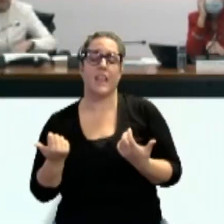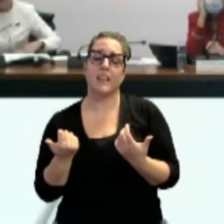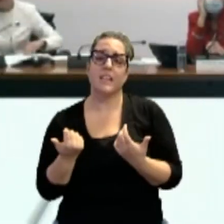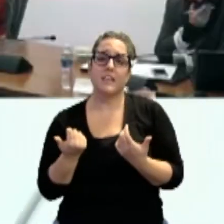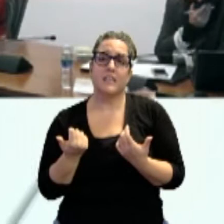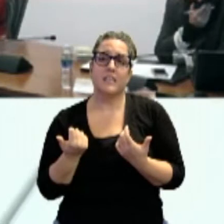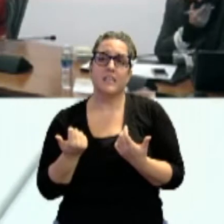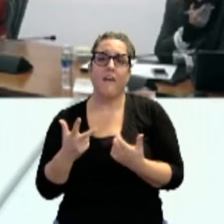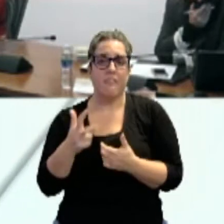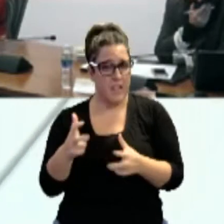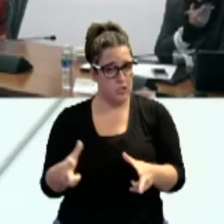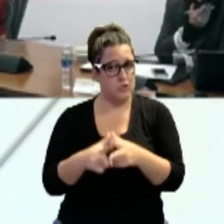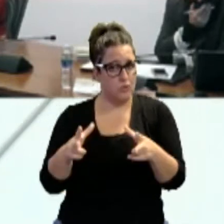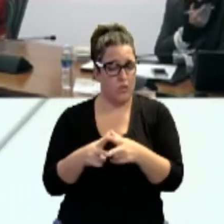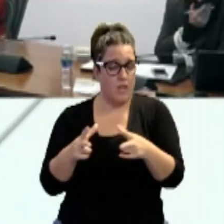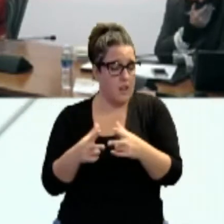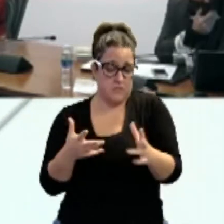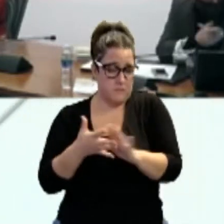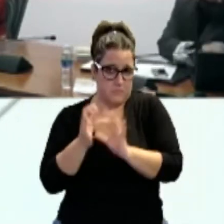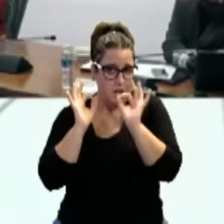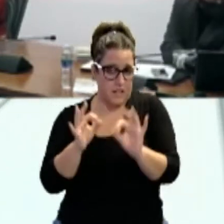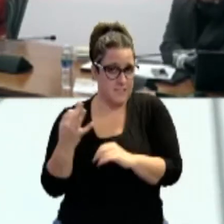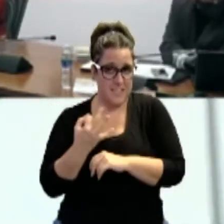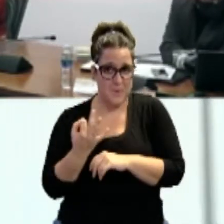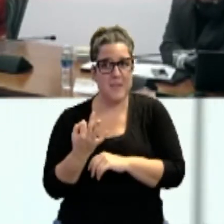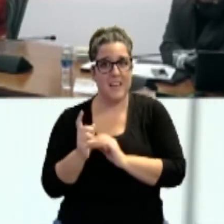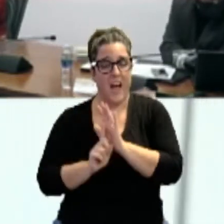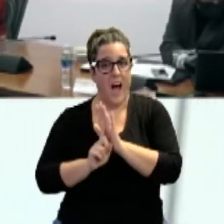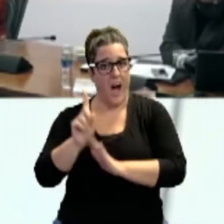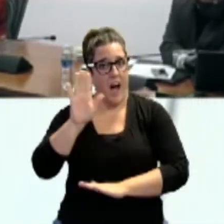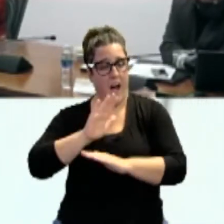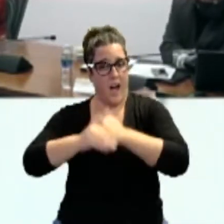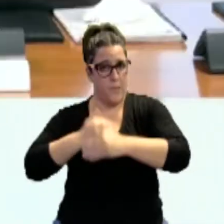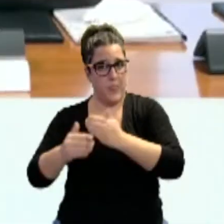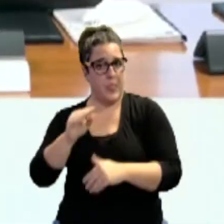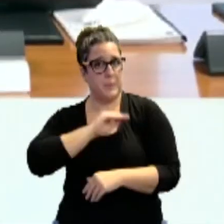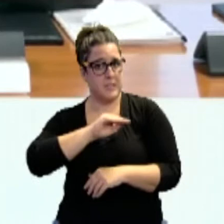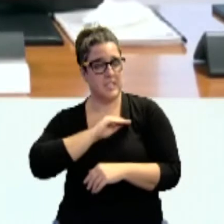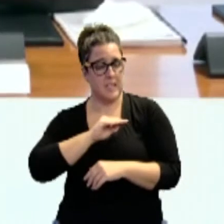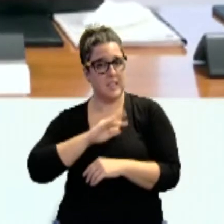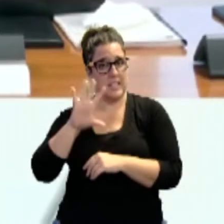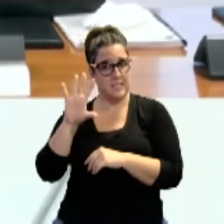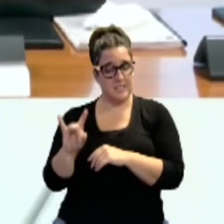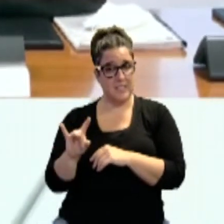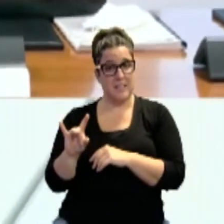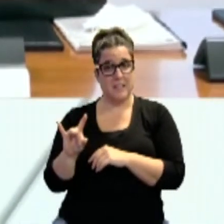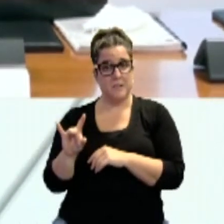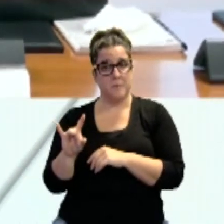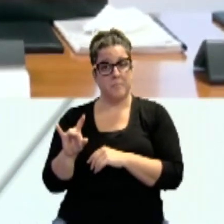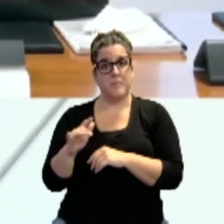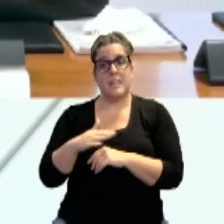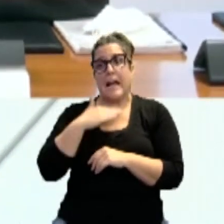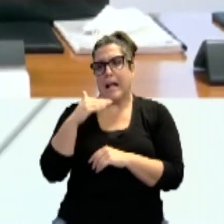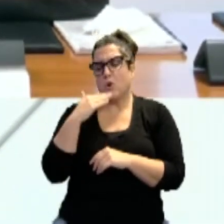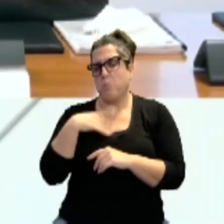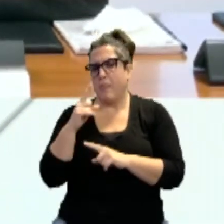y derechos sociales, que no puede ser de otra manera y se avanza de una manera considerable. Creemos que tiene alguna